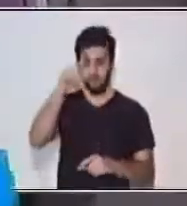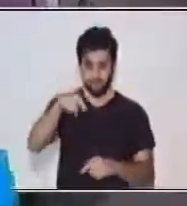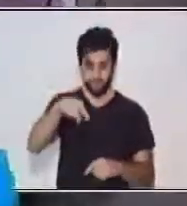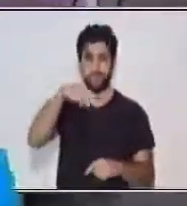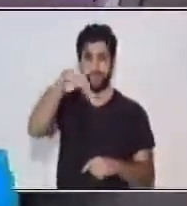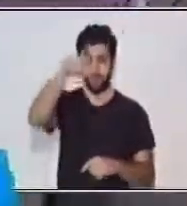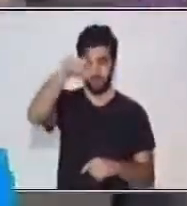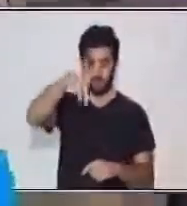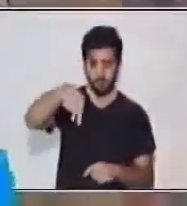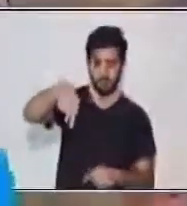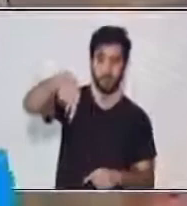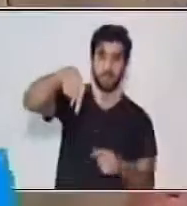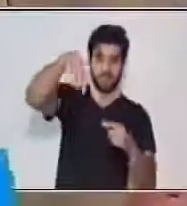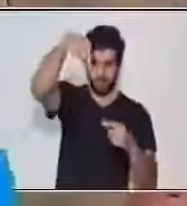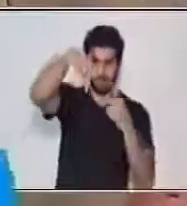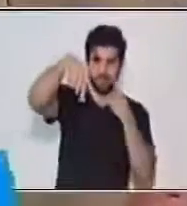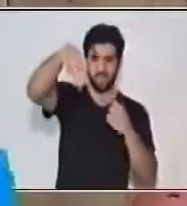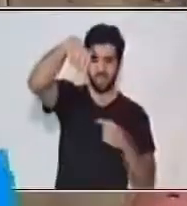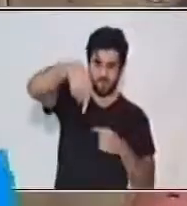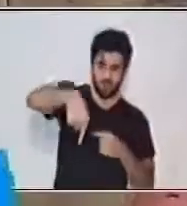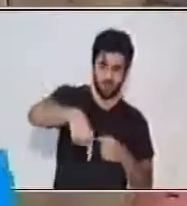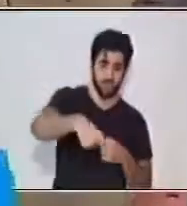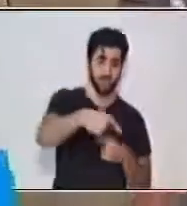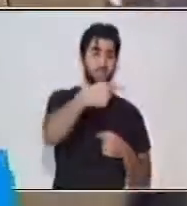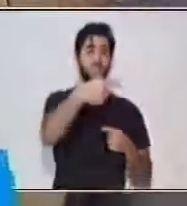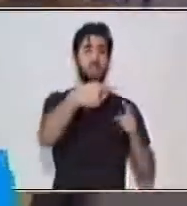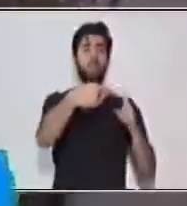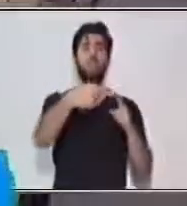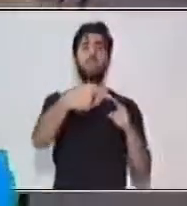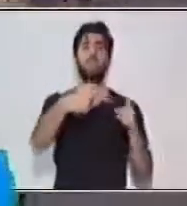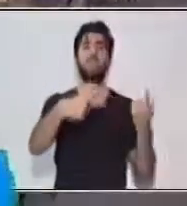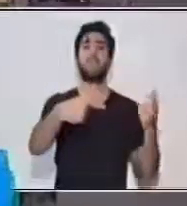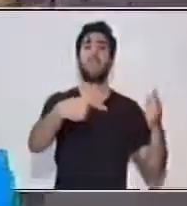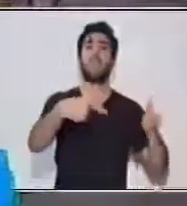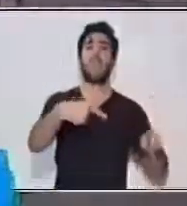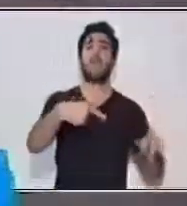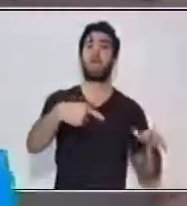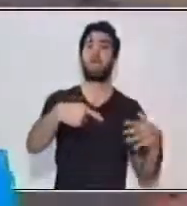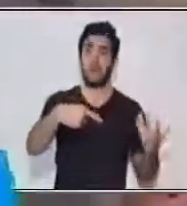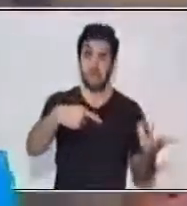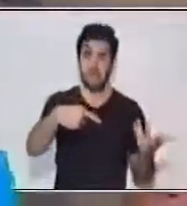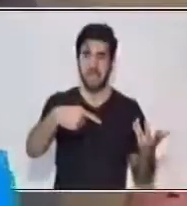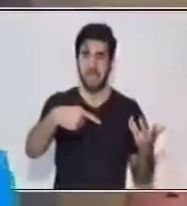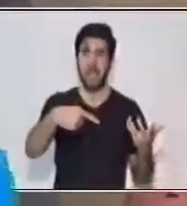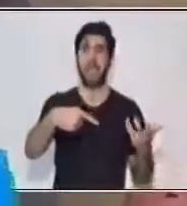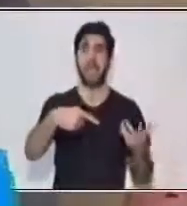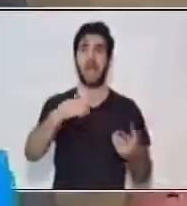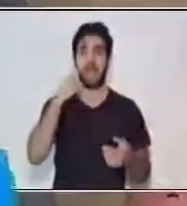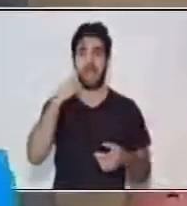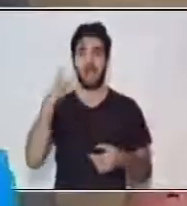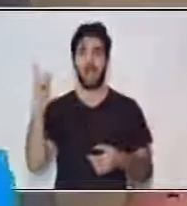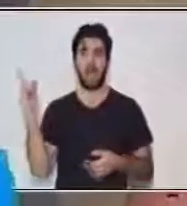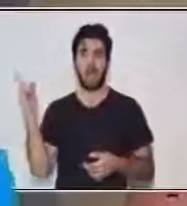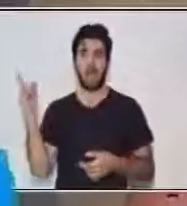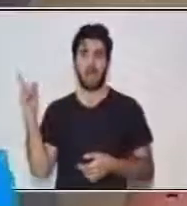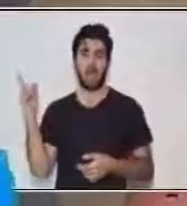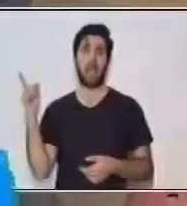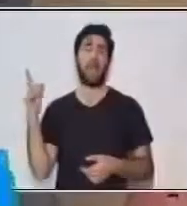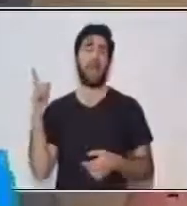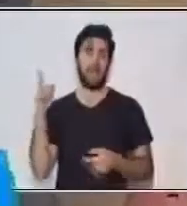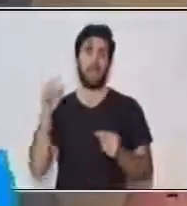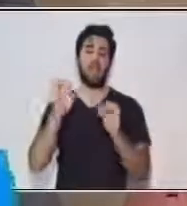precisamente en esa posición que lo vemos ahí? Repitamos, alcanzamos nuestra distancia máxima.